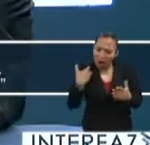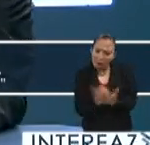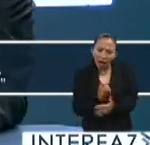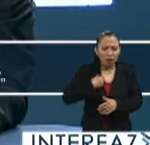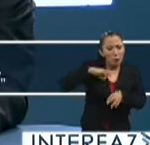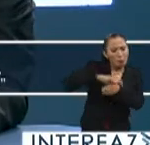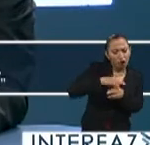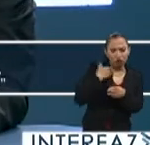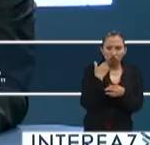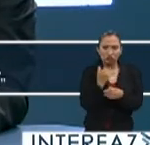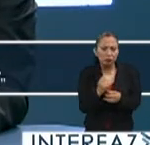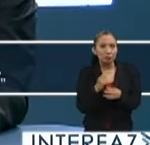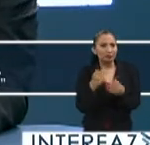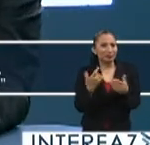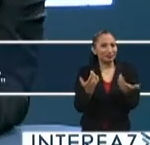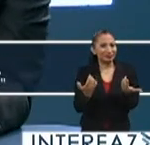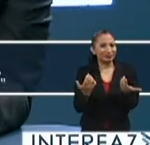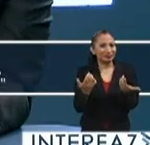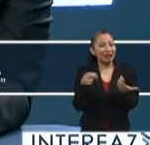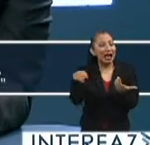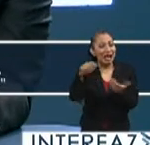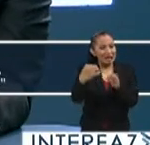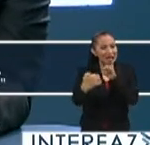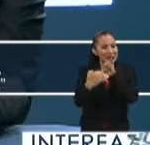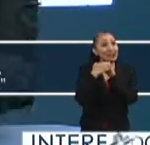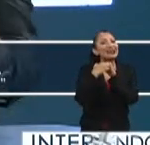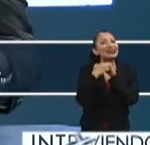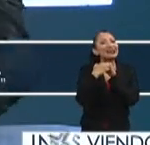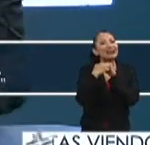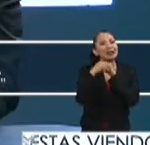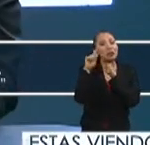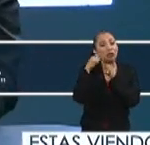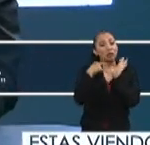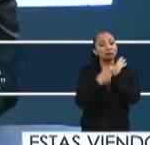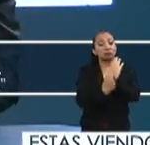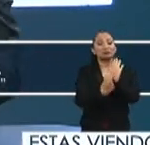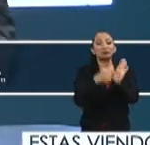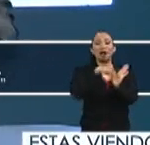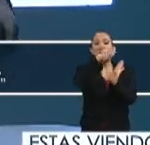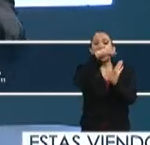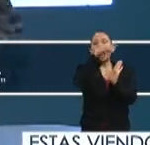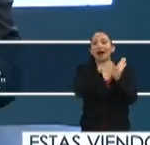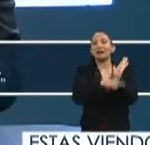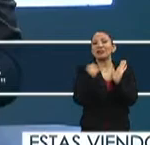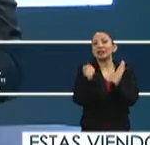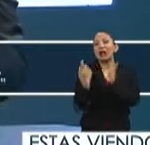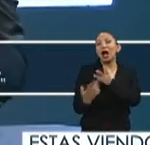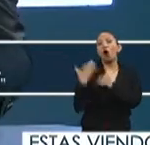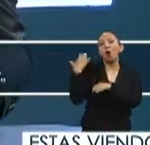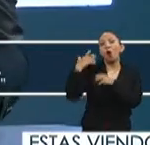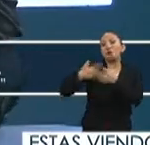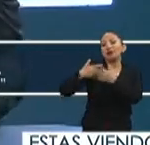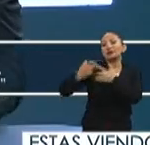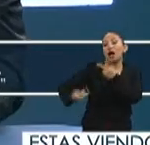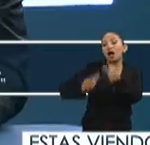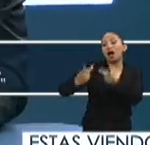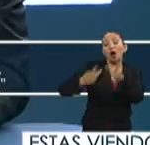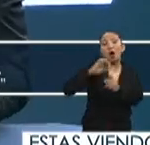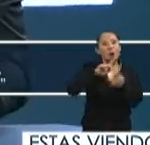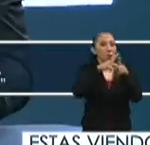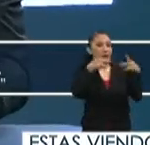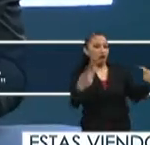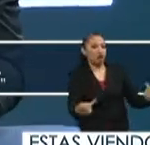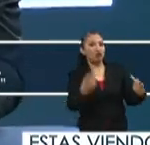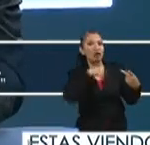intención de voto, y también ahí hay un engaño al momento de presentar gráficas de una encuestadora o al momento de que un diario